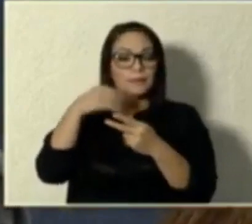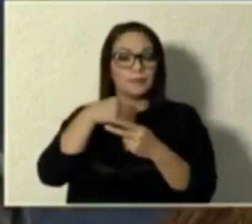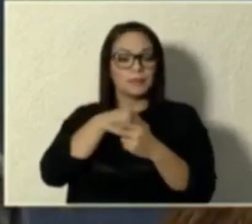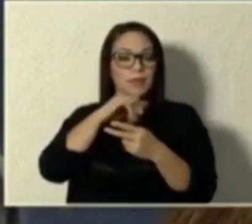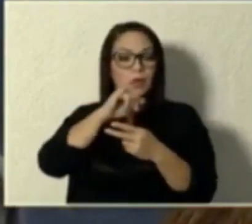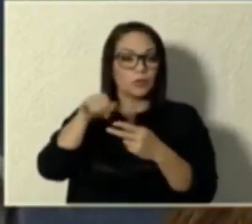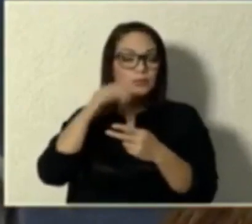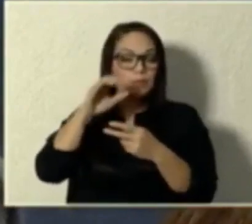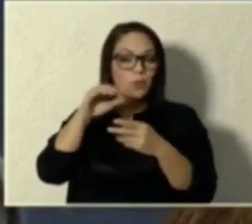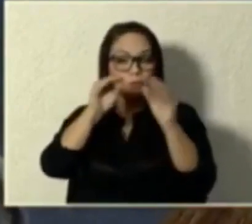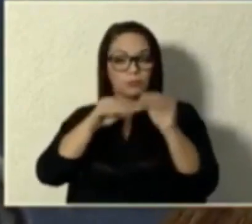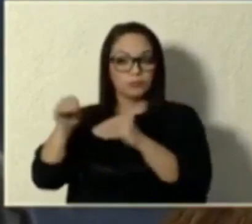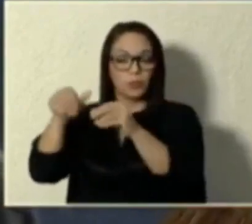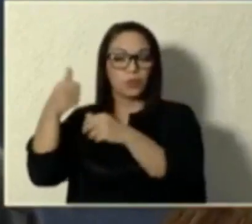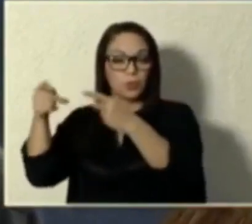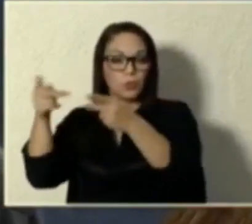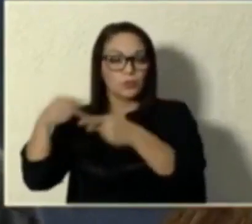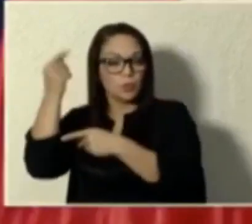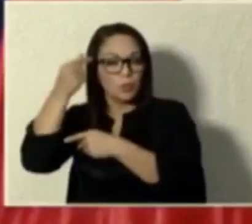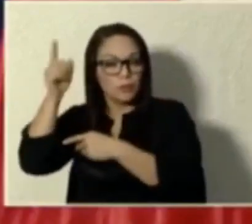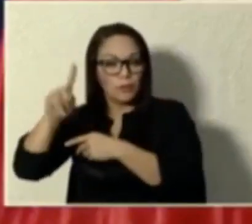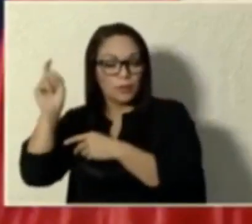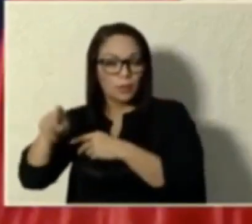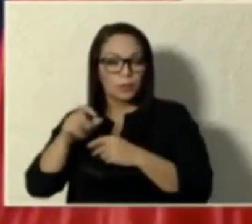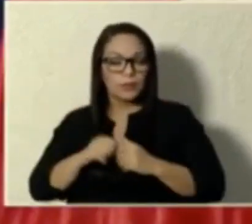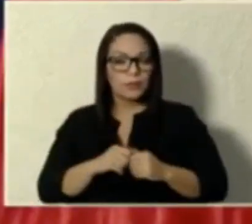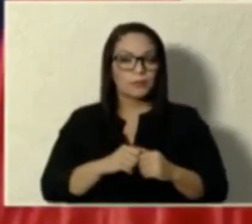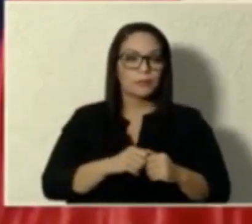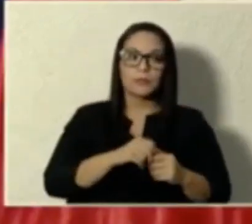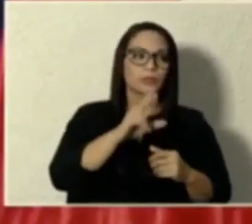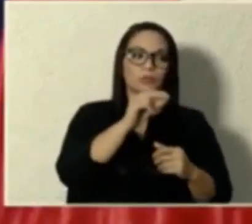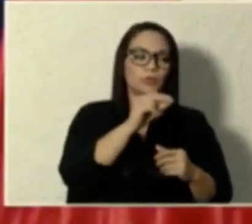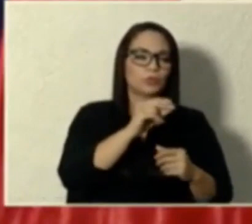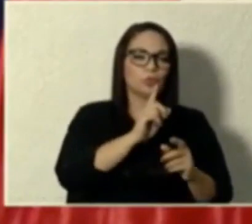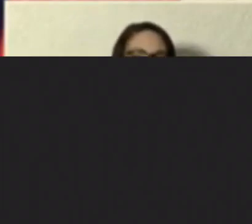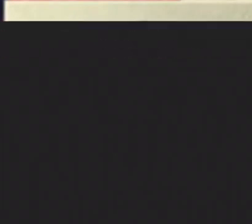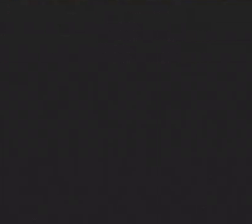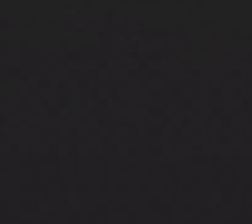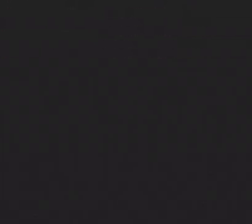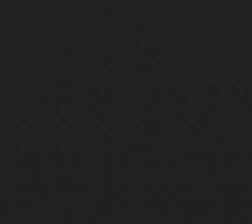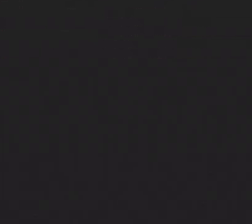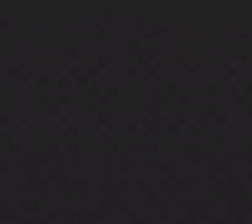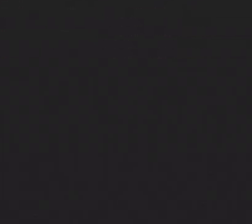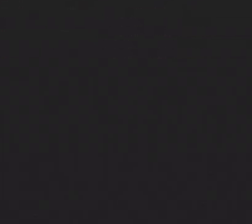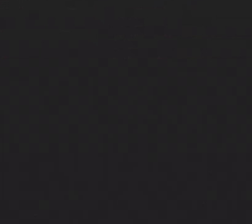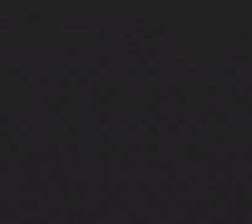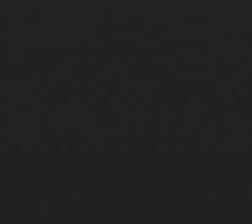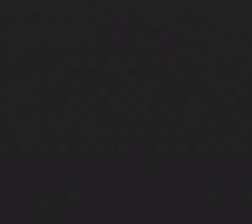exministra Jocelyn Chacón en otro cargo en el gobierno? No, señor. Por ahora no.